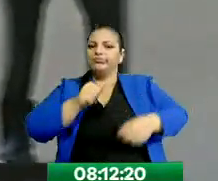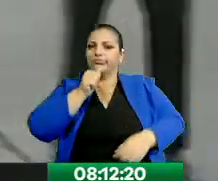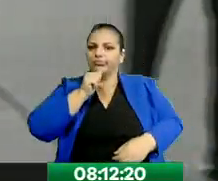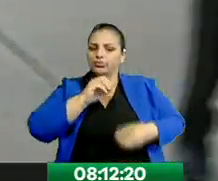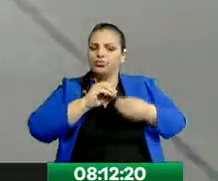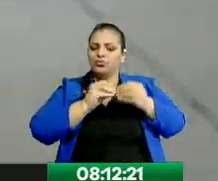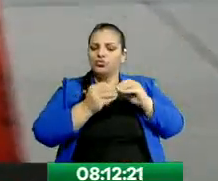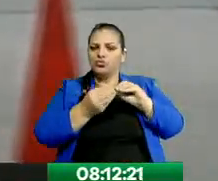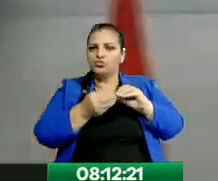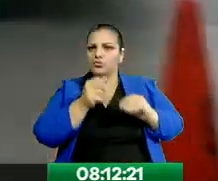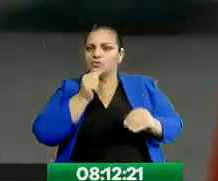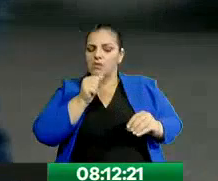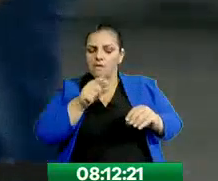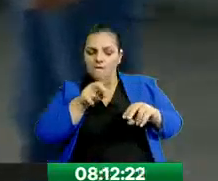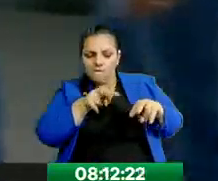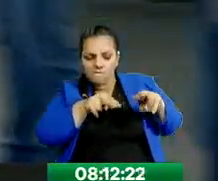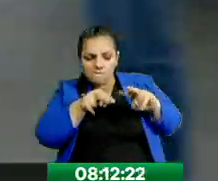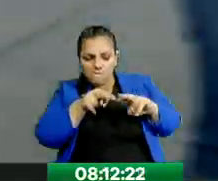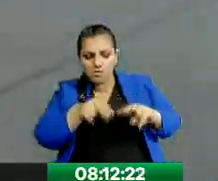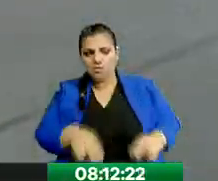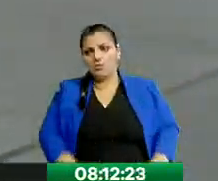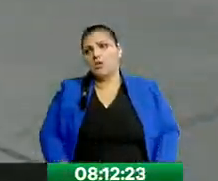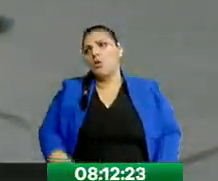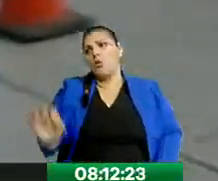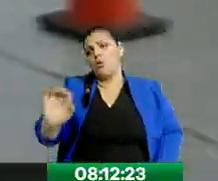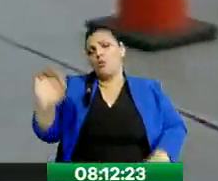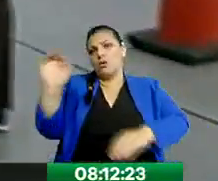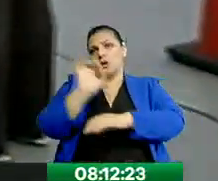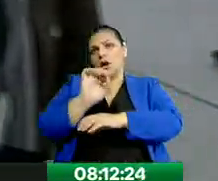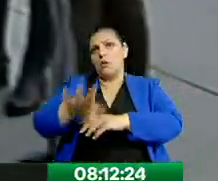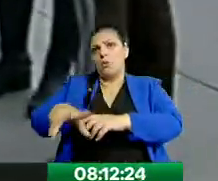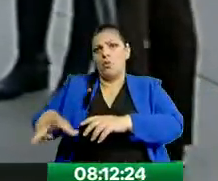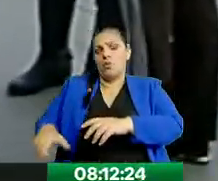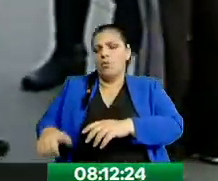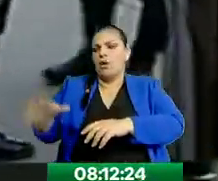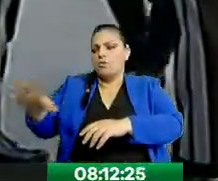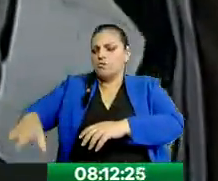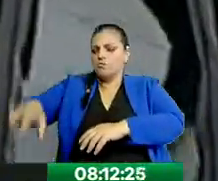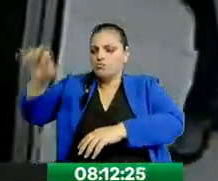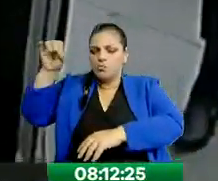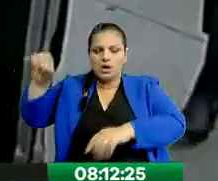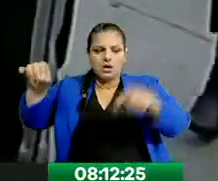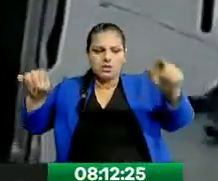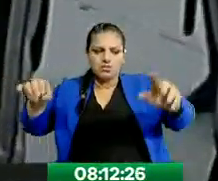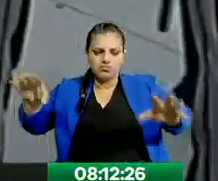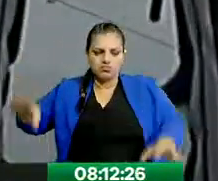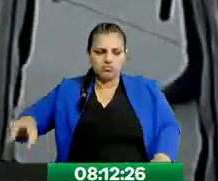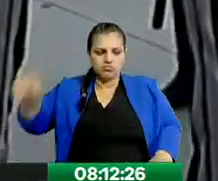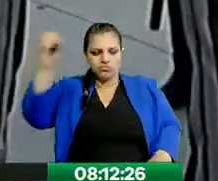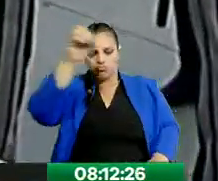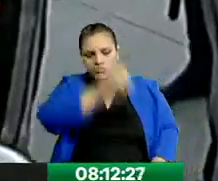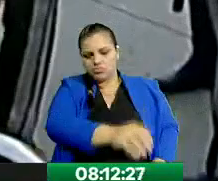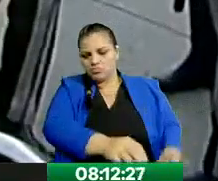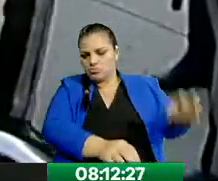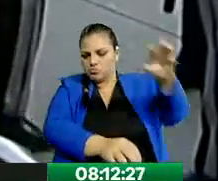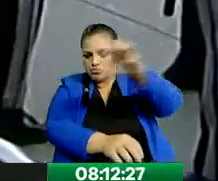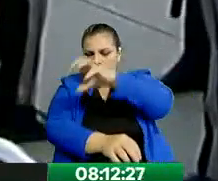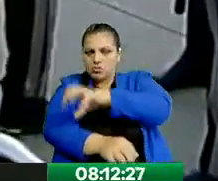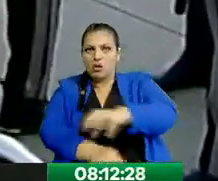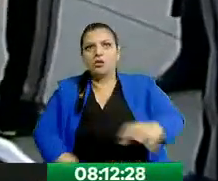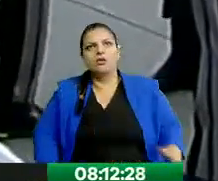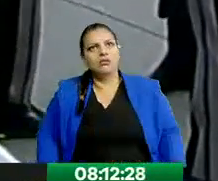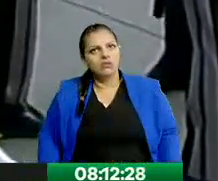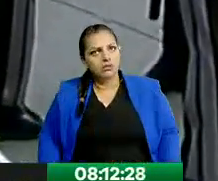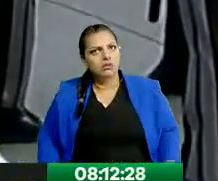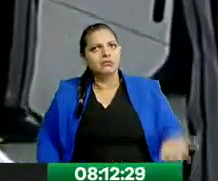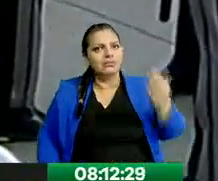caso de que toman piezas de vehículos robados para agregarlas en vehículos que están legalizados. Sí, cuando nosotros detectamos que el sistema